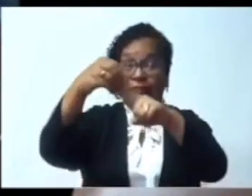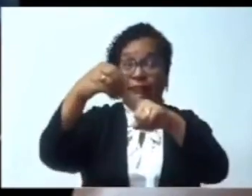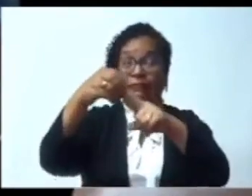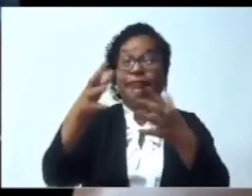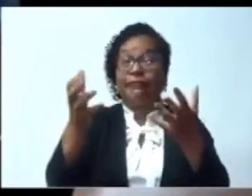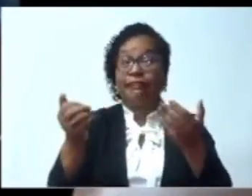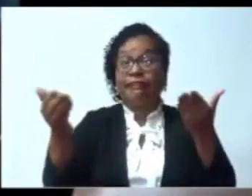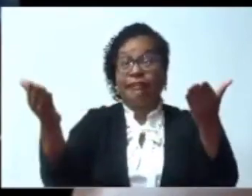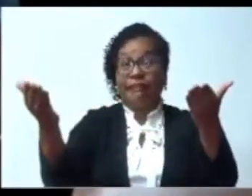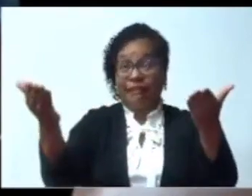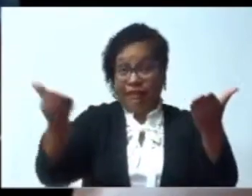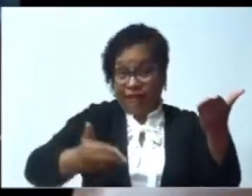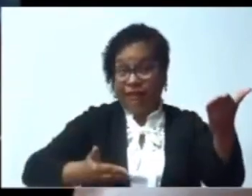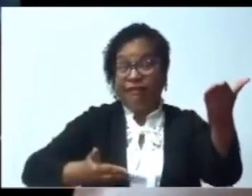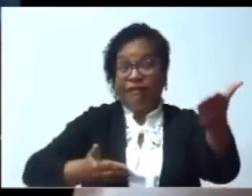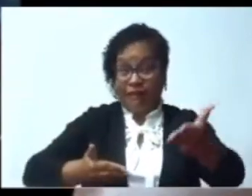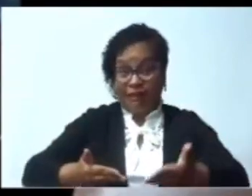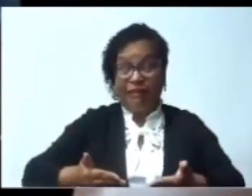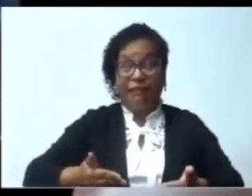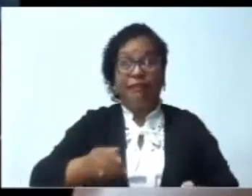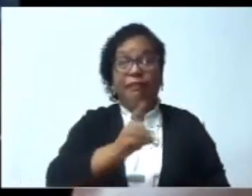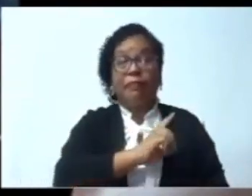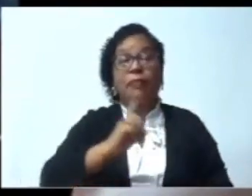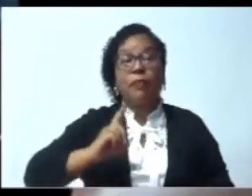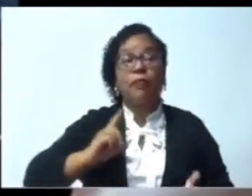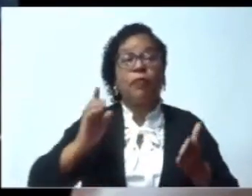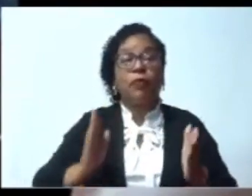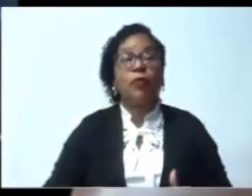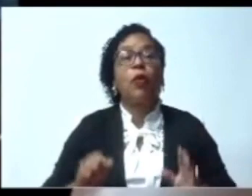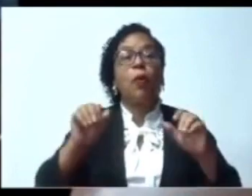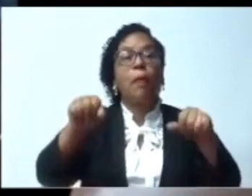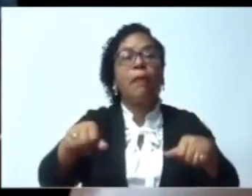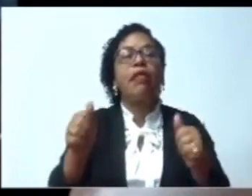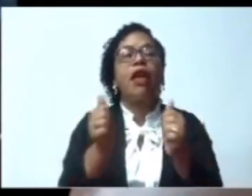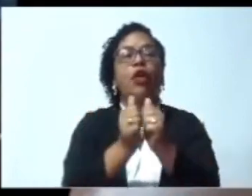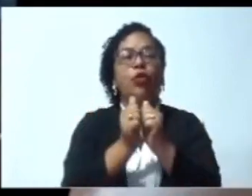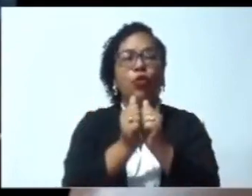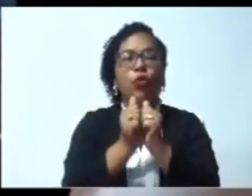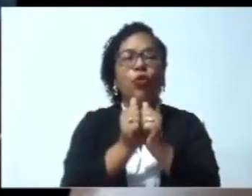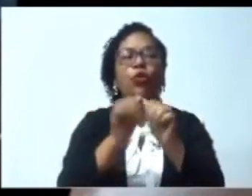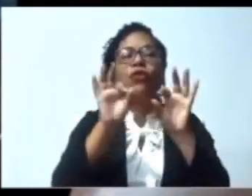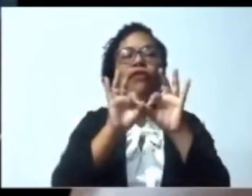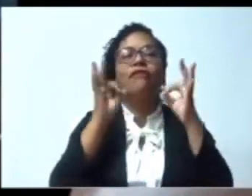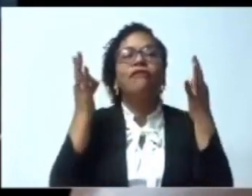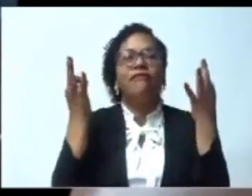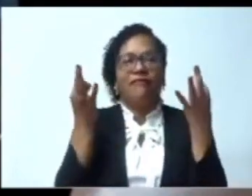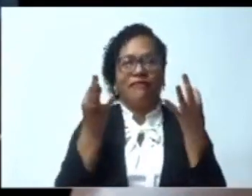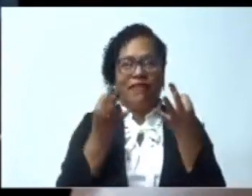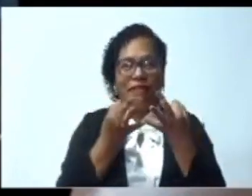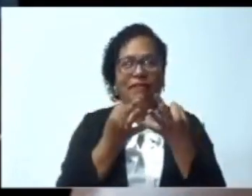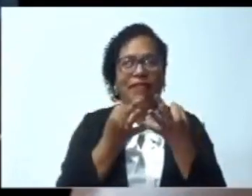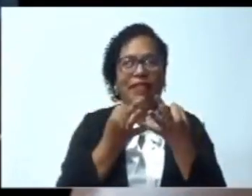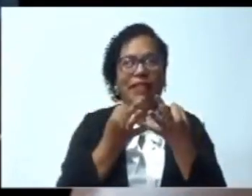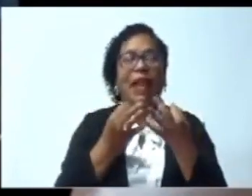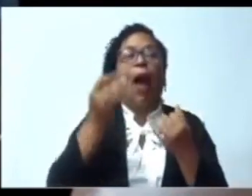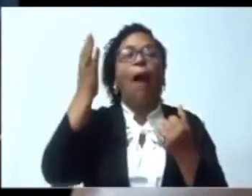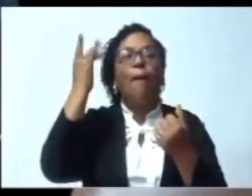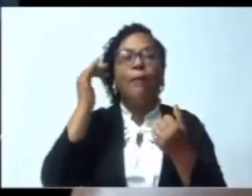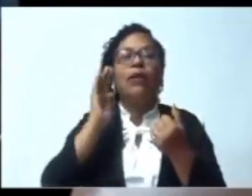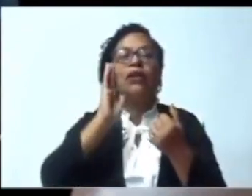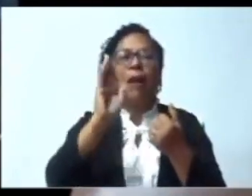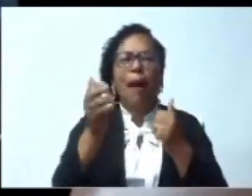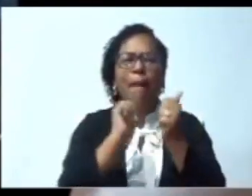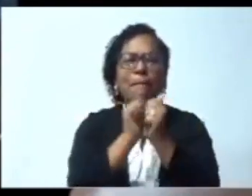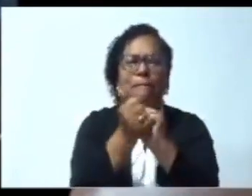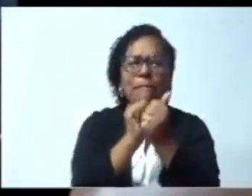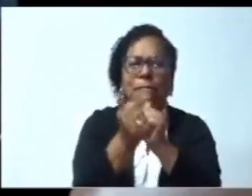a los diputados que lleven su familia el domingo, que se estará haciendo la competencia de los come mango. Y